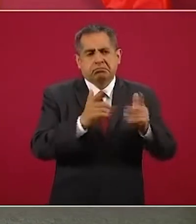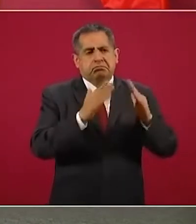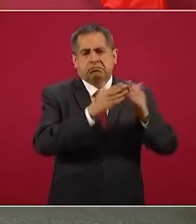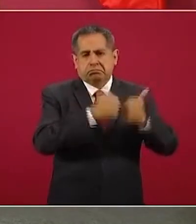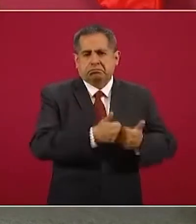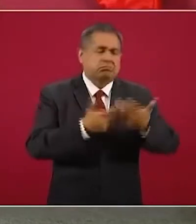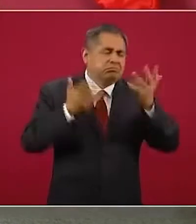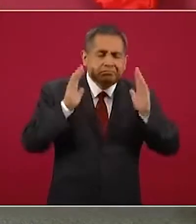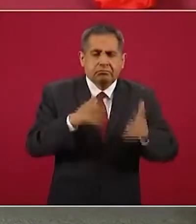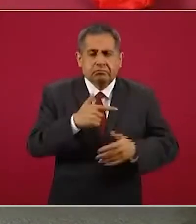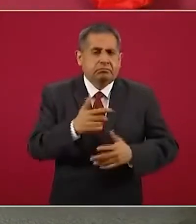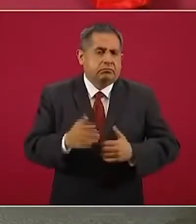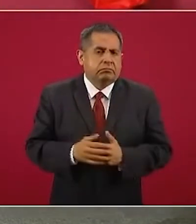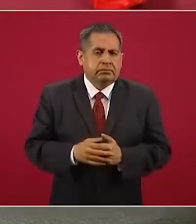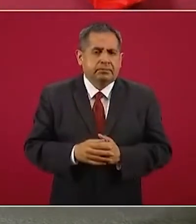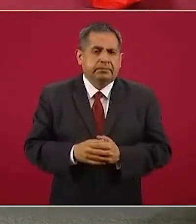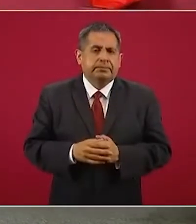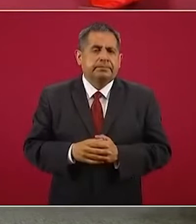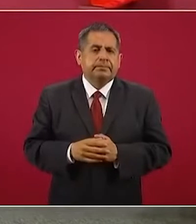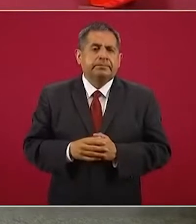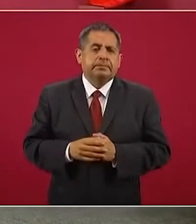es decir,